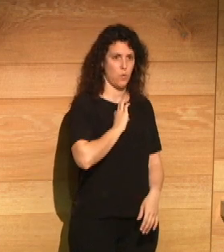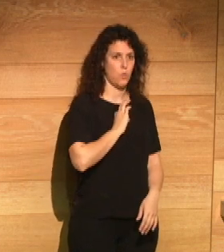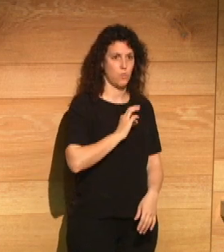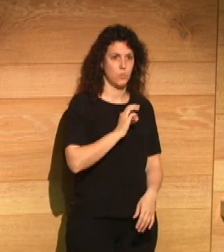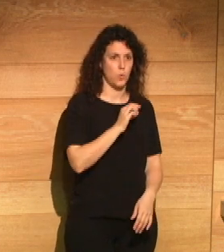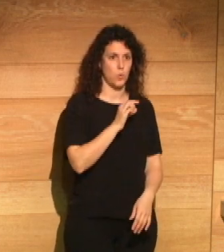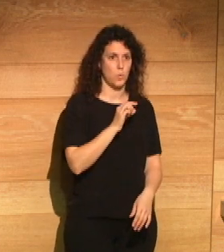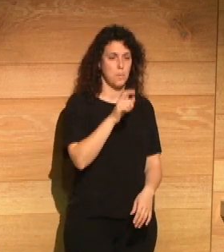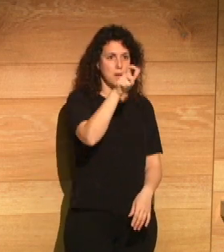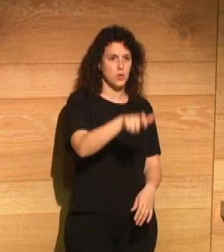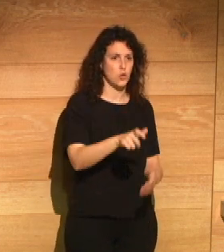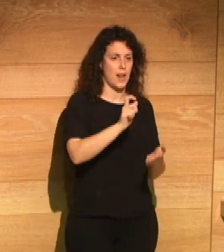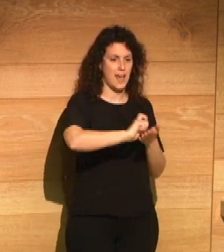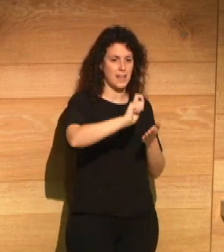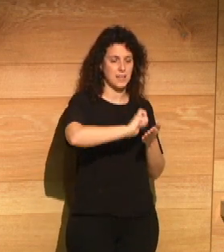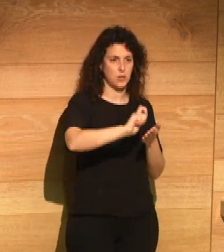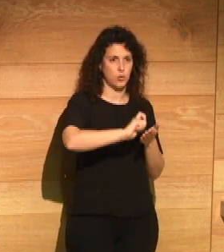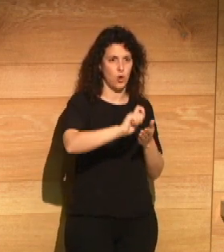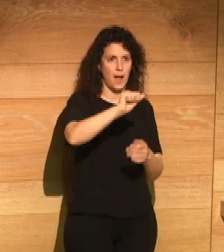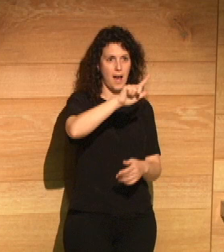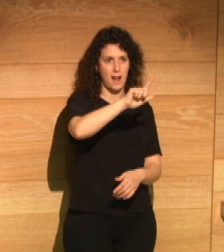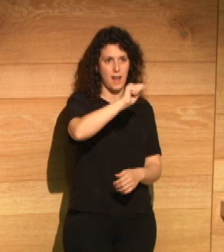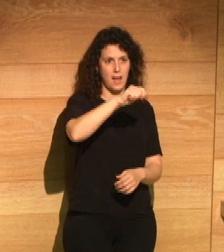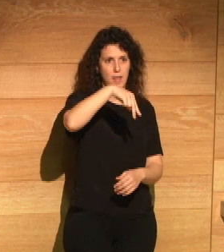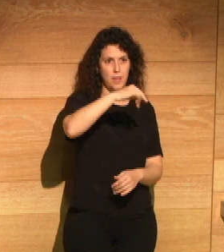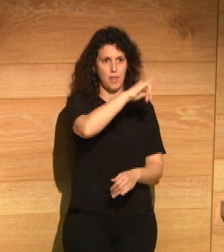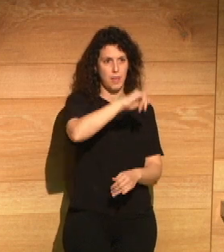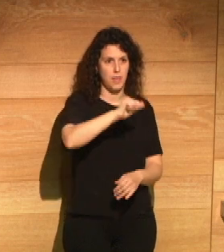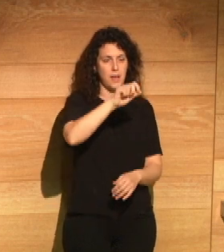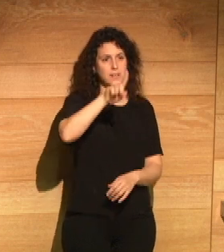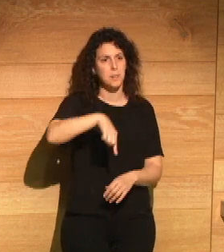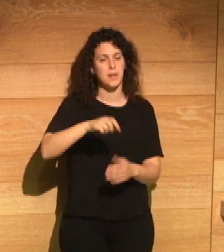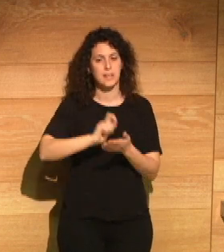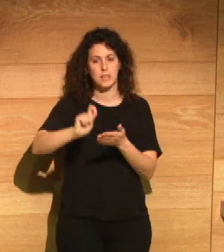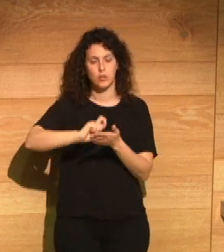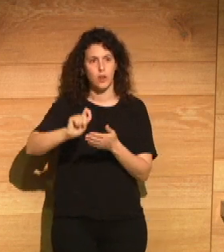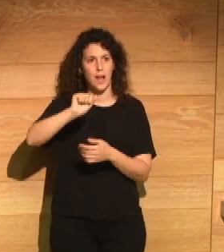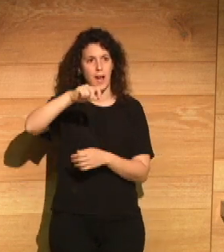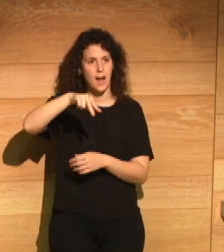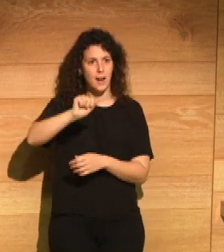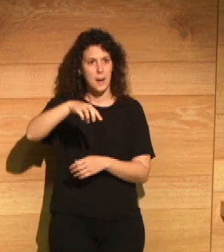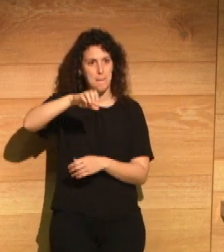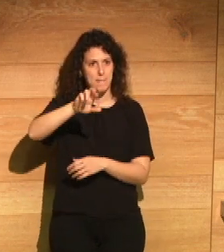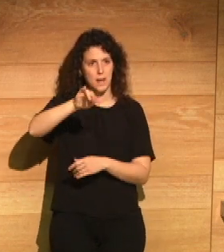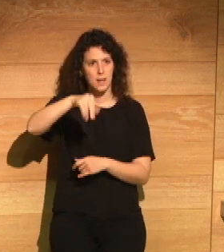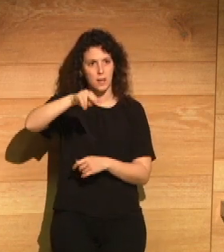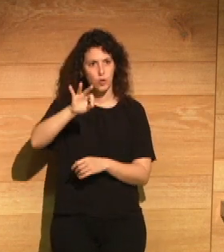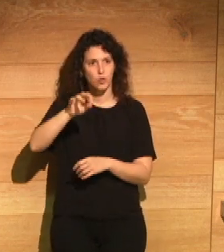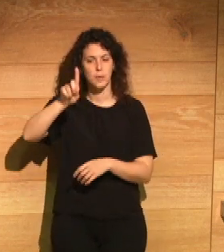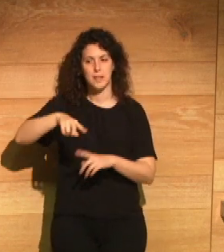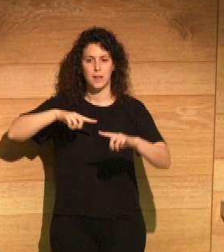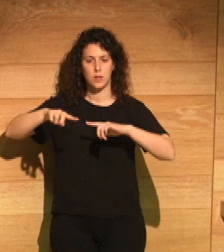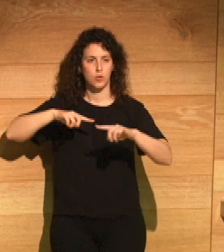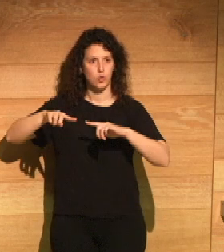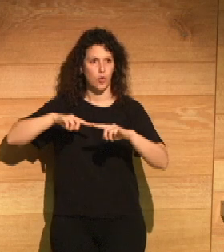por el escritor Héctor Abad Faciolince y compuesto por las también escritoras Ana Merino e Irene Vallejo, la directora internacional del Hay